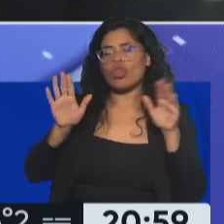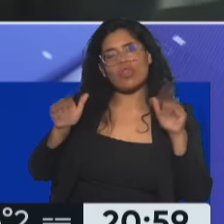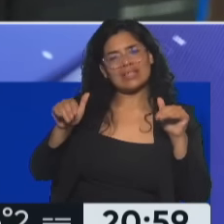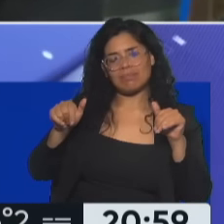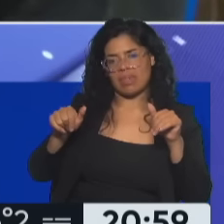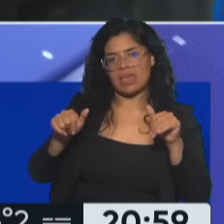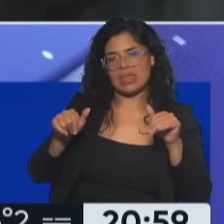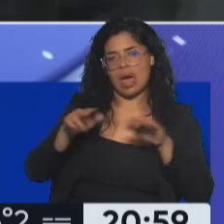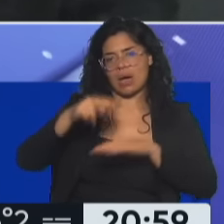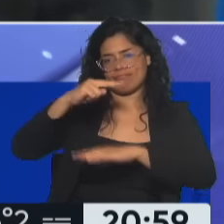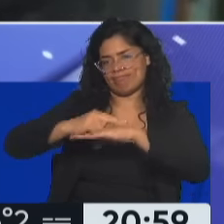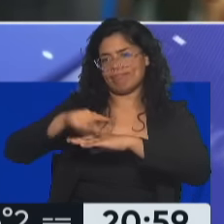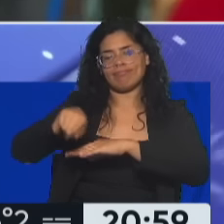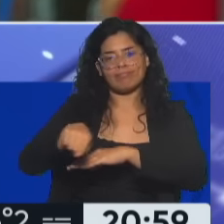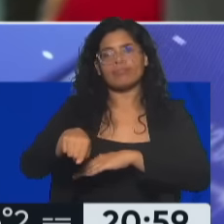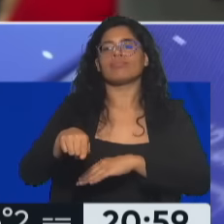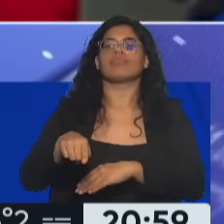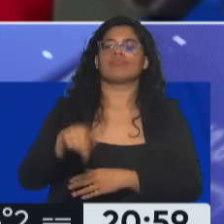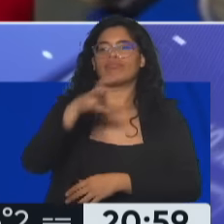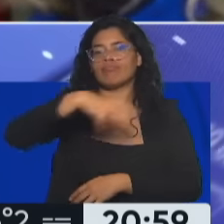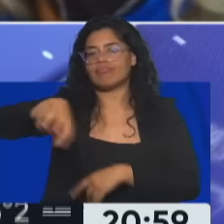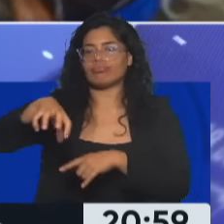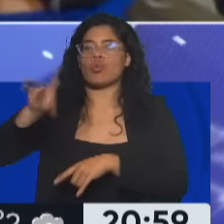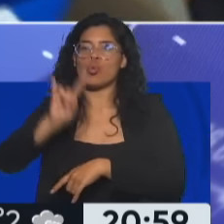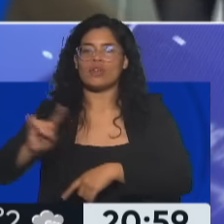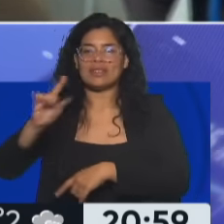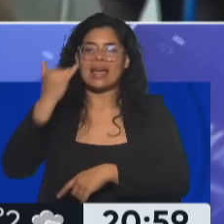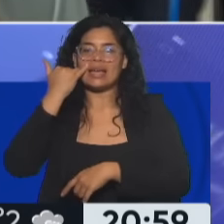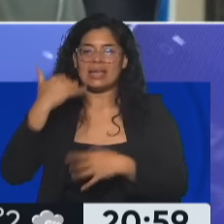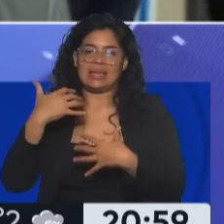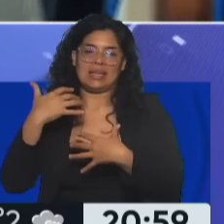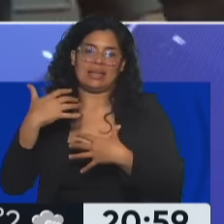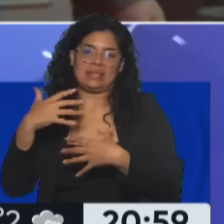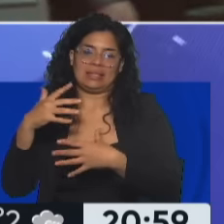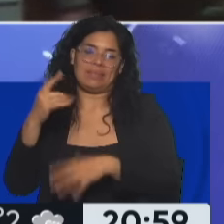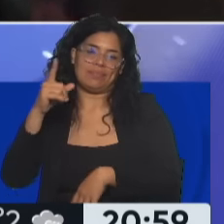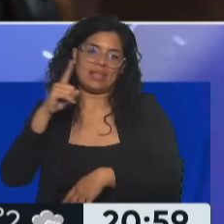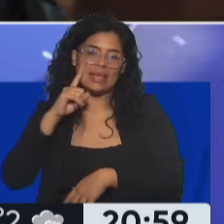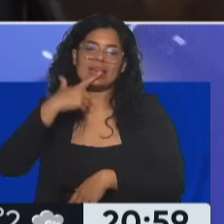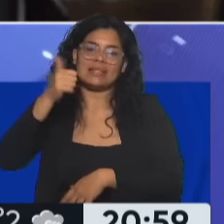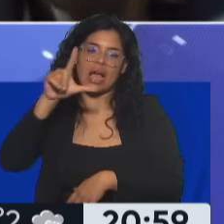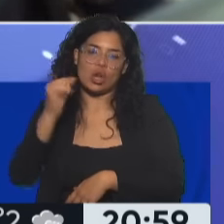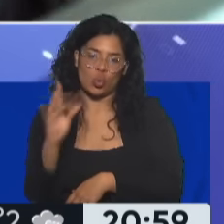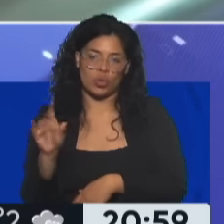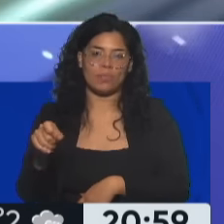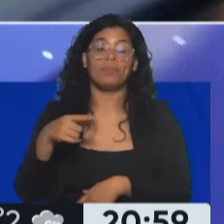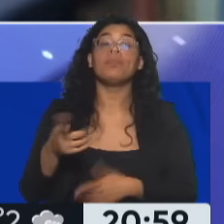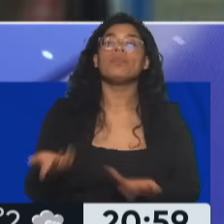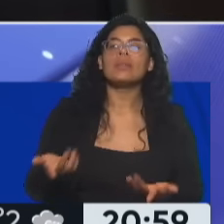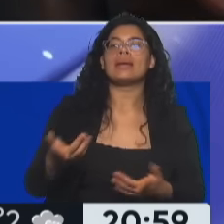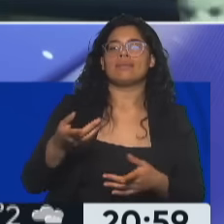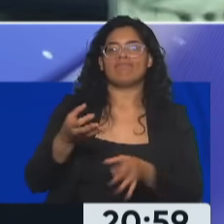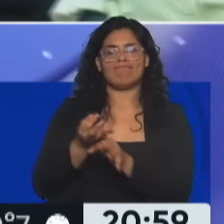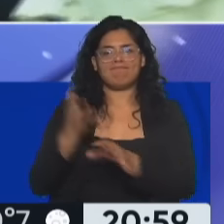la Universidad y Salud. González García estudió medicina en la Universidad Nacional de Córdoba, se especializó en salud pública en